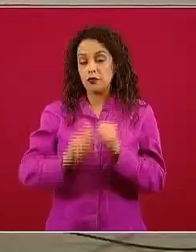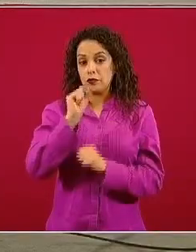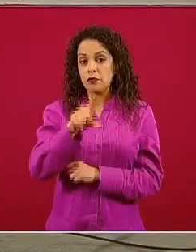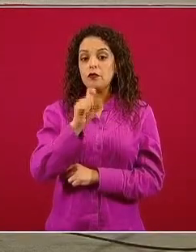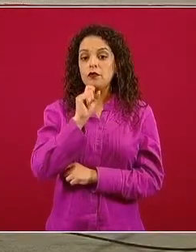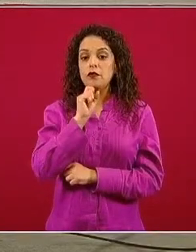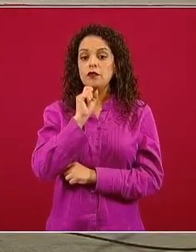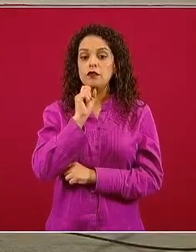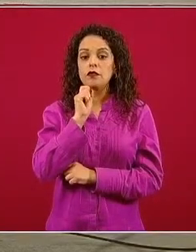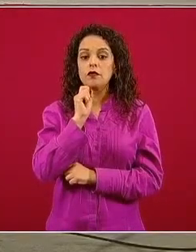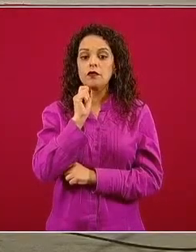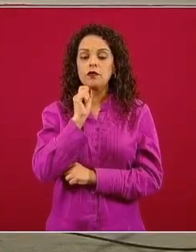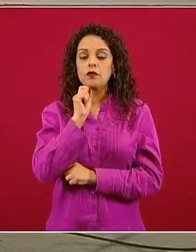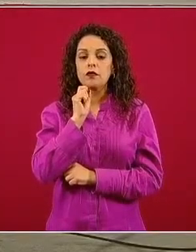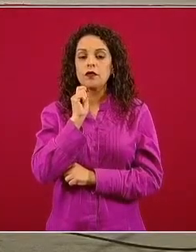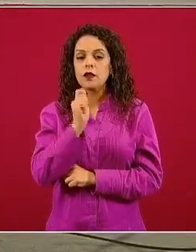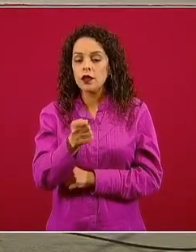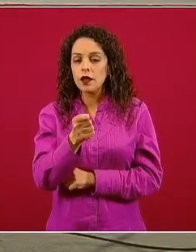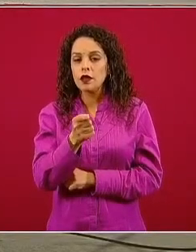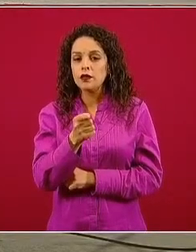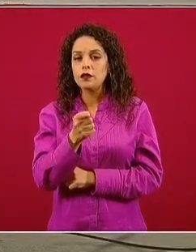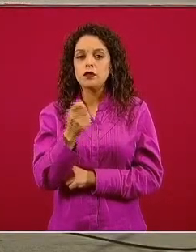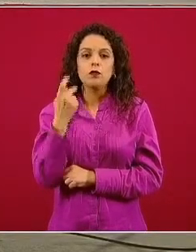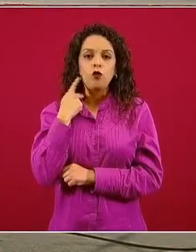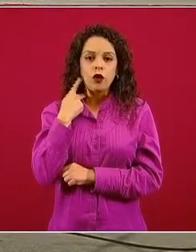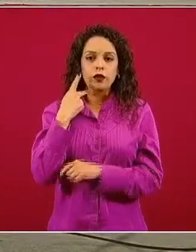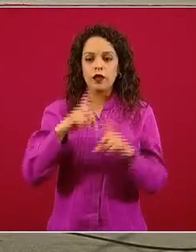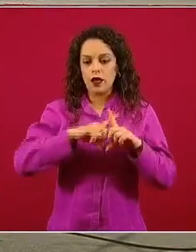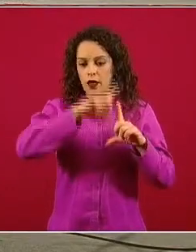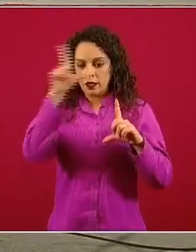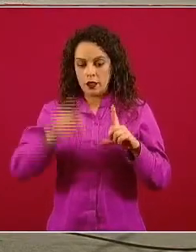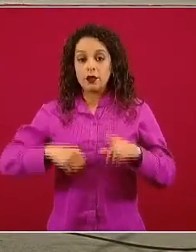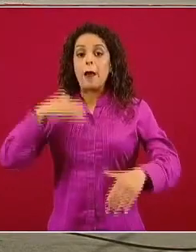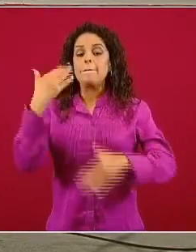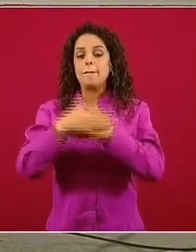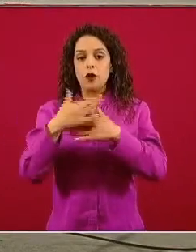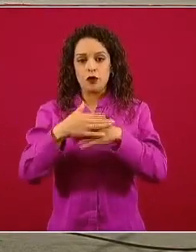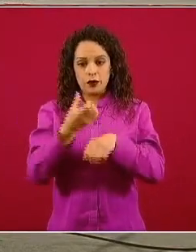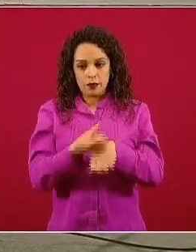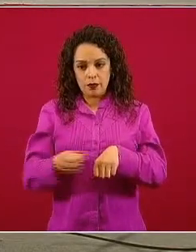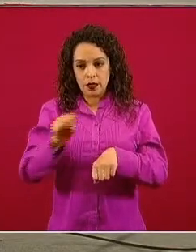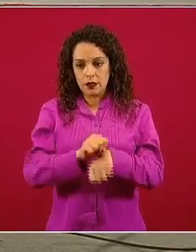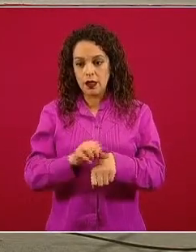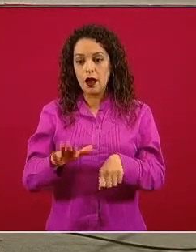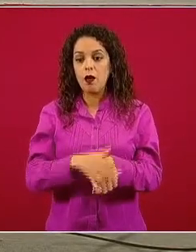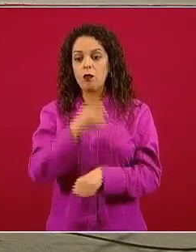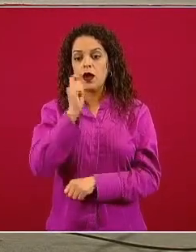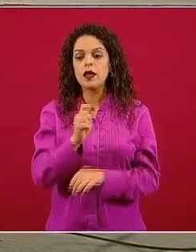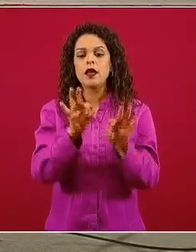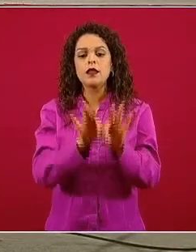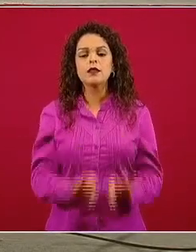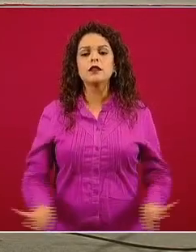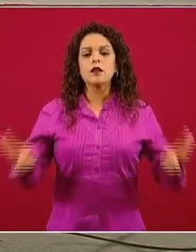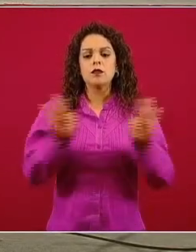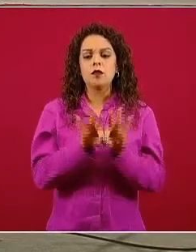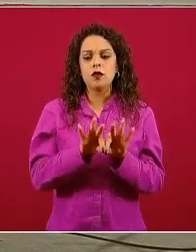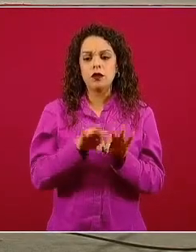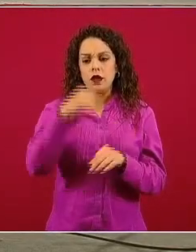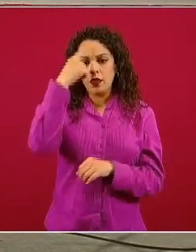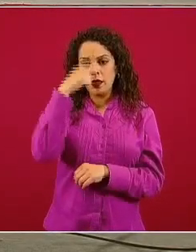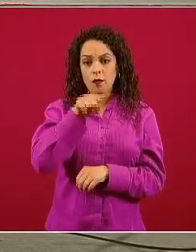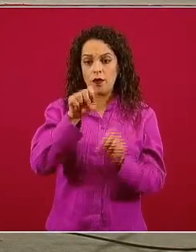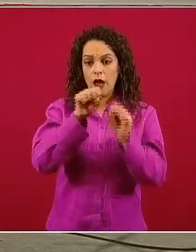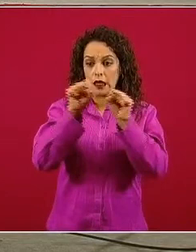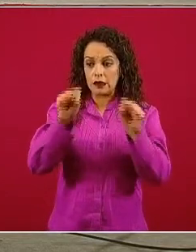va a presentar la próxima semana. Porque aquí lo importante y el reto también para el sistema de salud